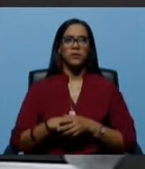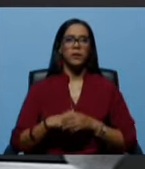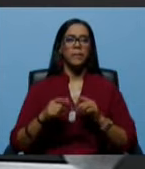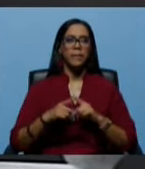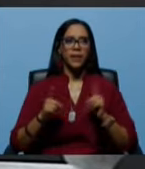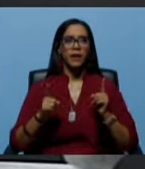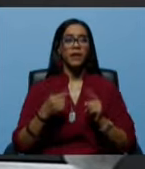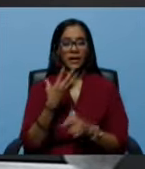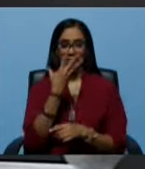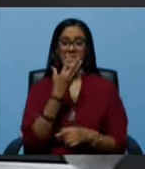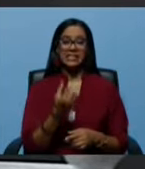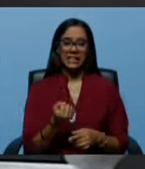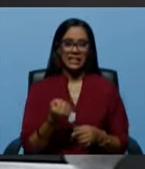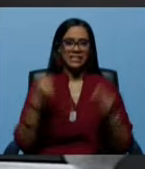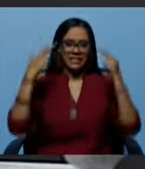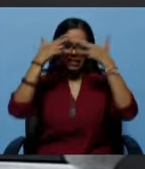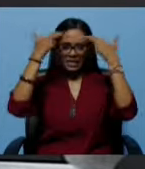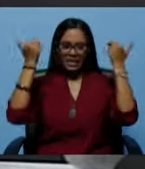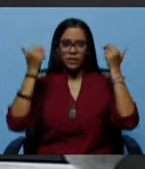Pero da tristeza la ingenuidad.